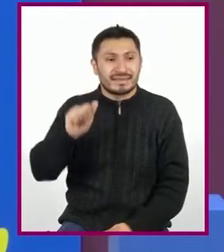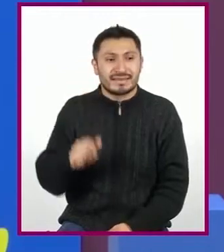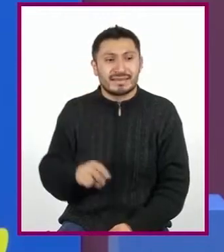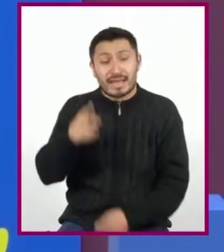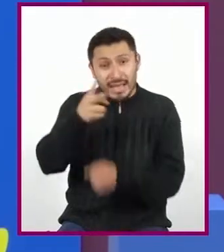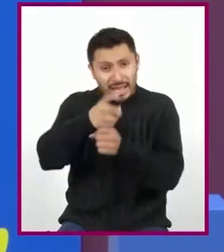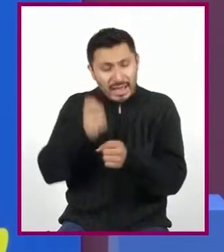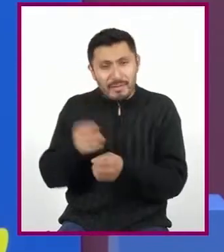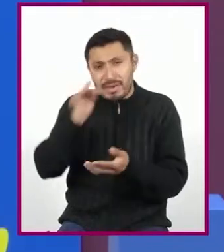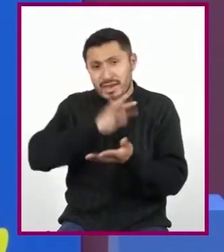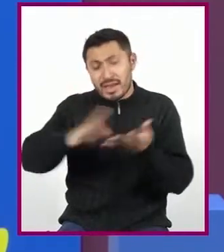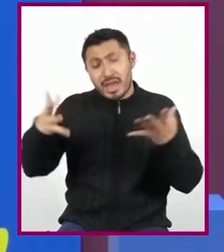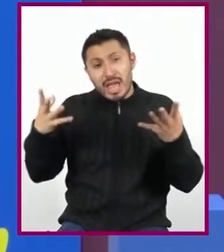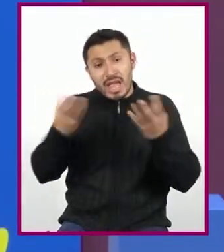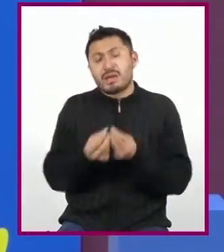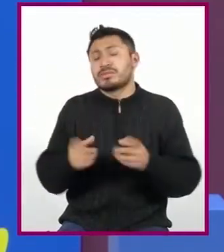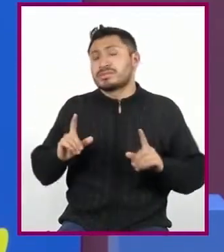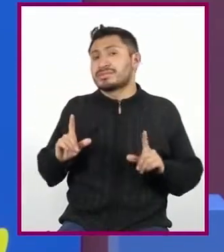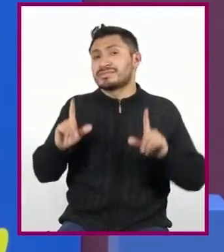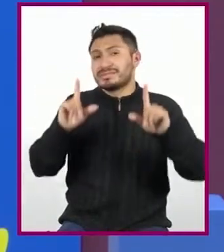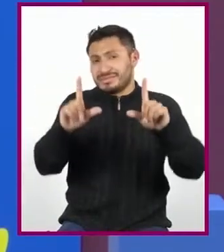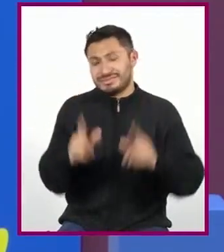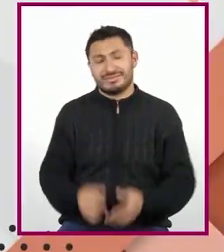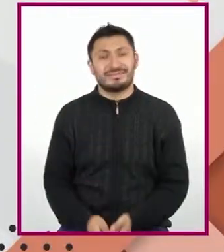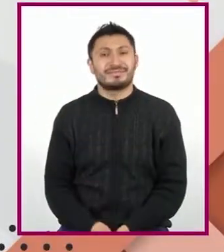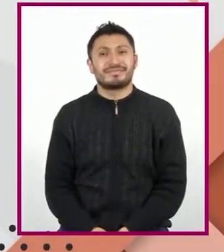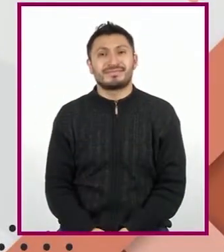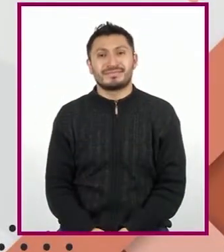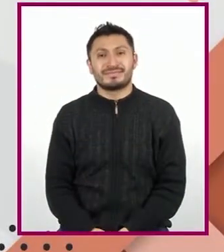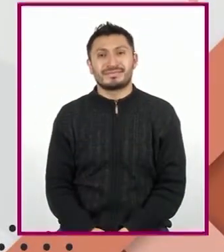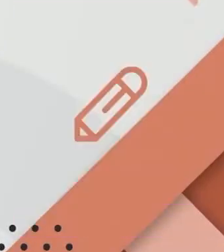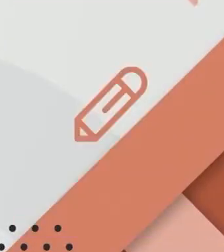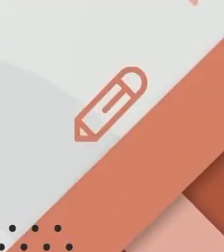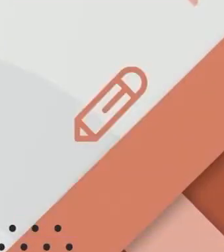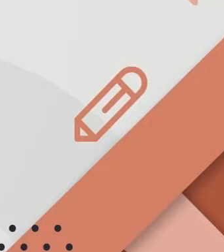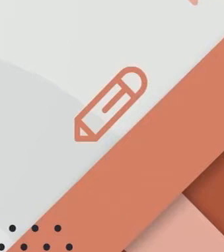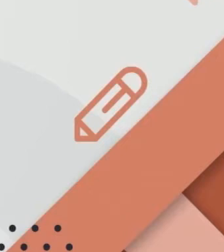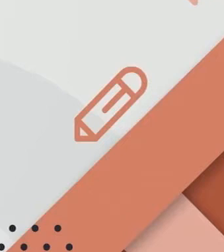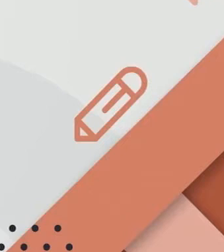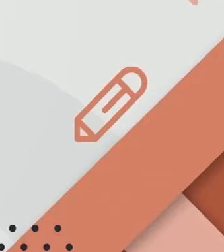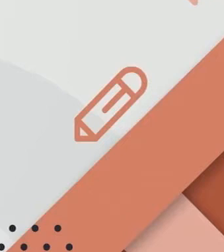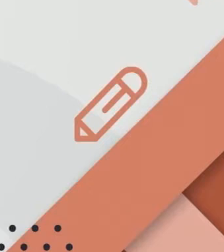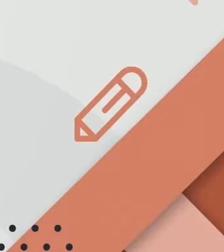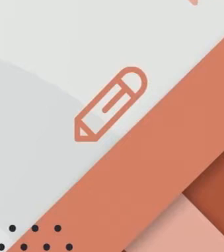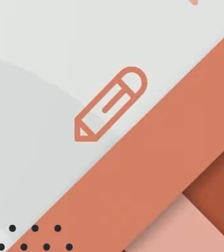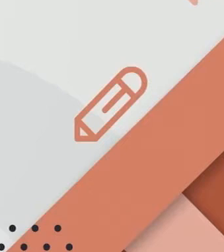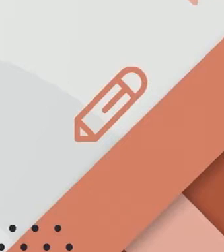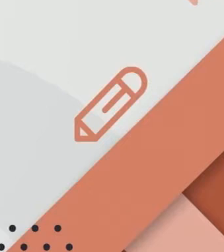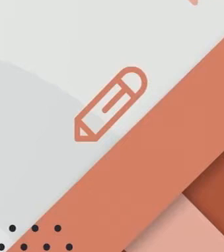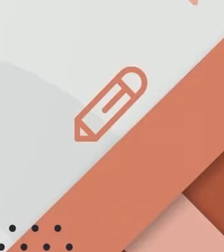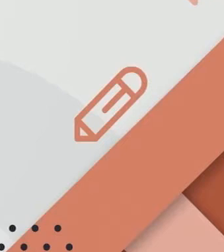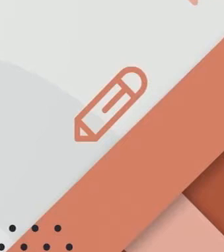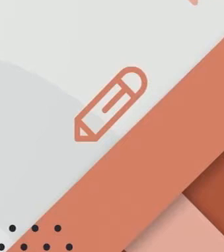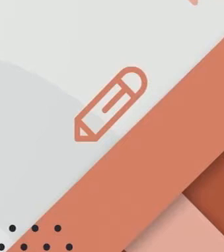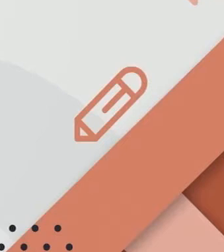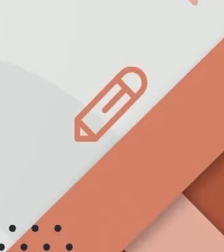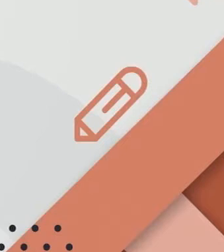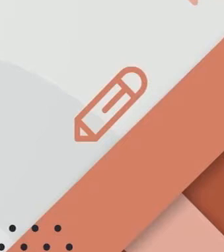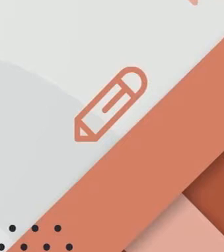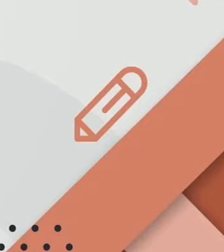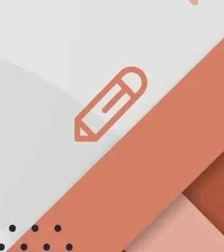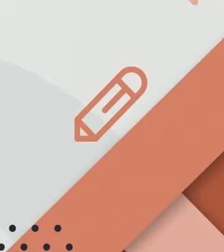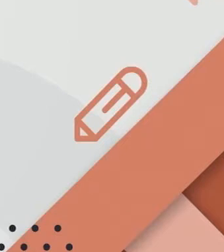recuerdos, al mostrar a una familia de provincia similar a aquella que aparece en las fotos que aún conservo.